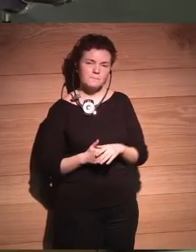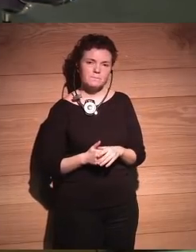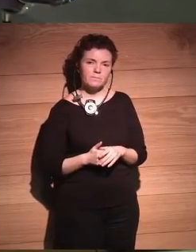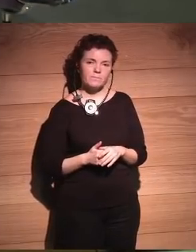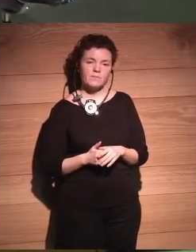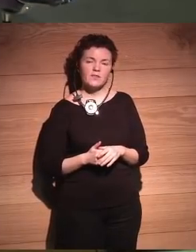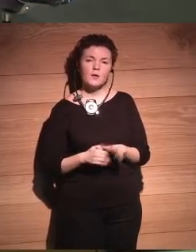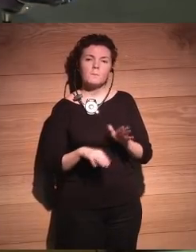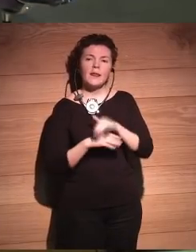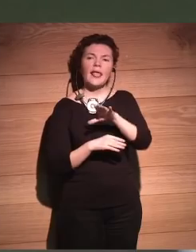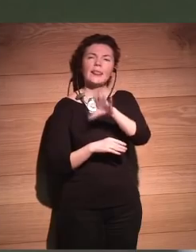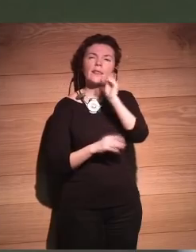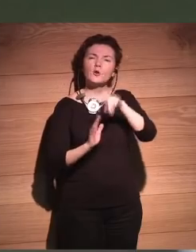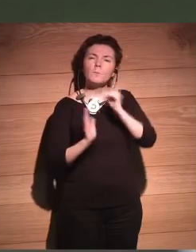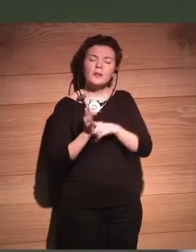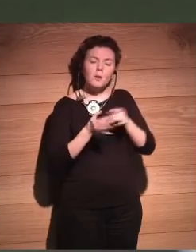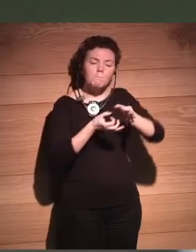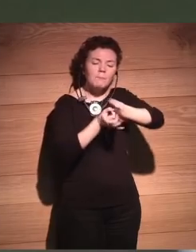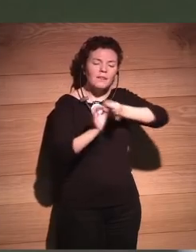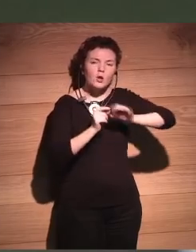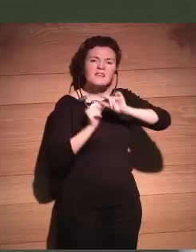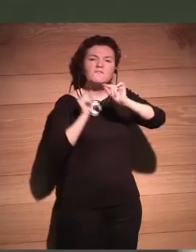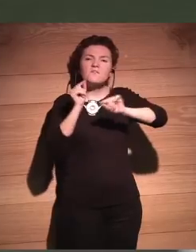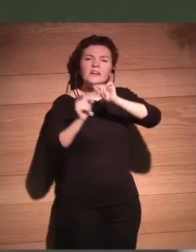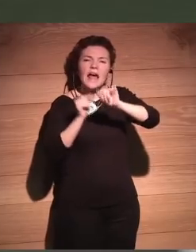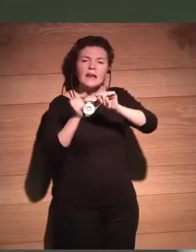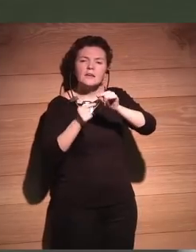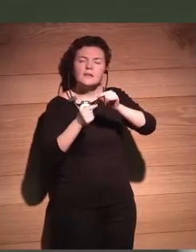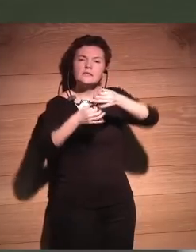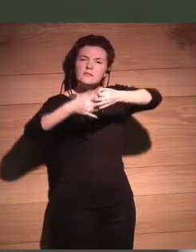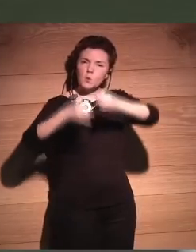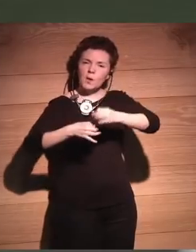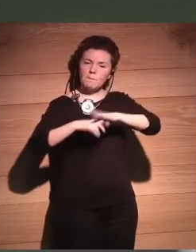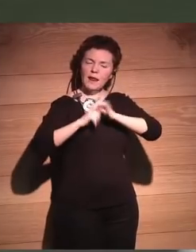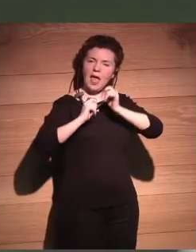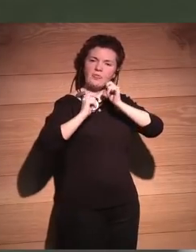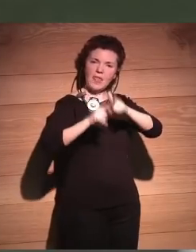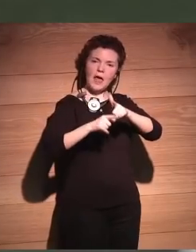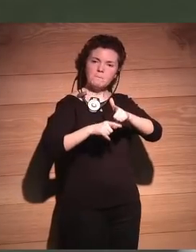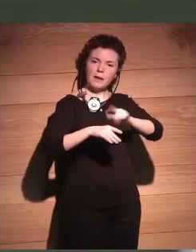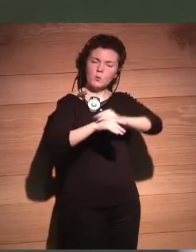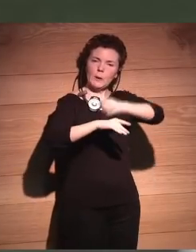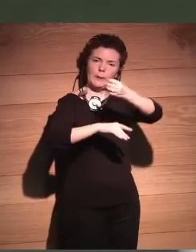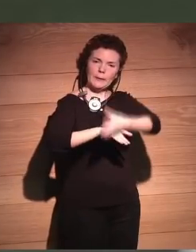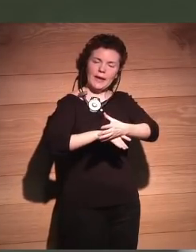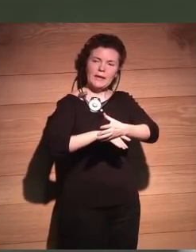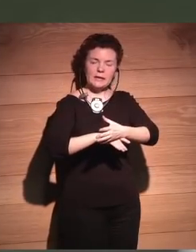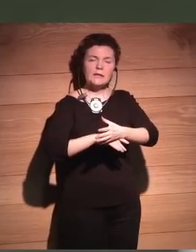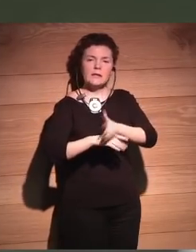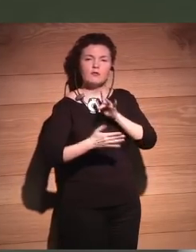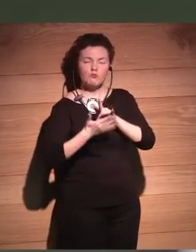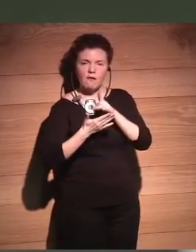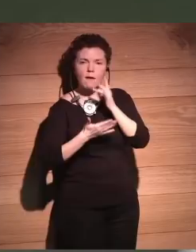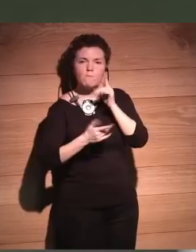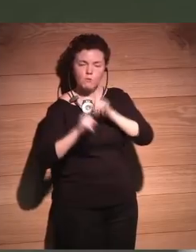Antes de entender totalmente qué partículas virales son seguras para el uso en humanos. Entonces,